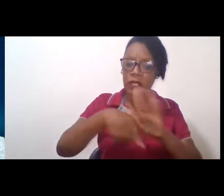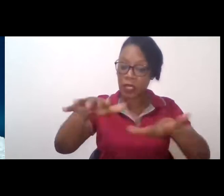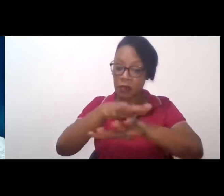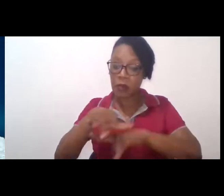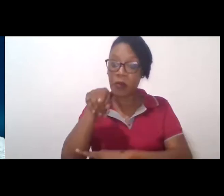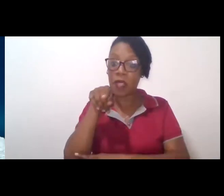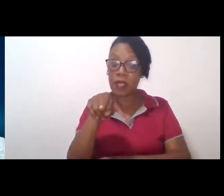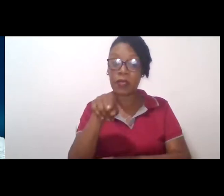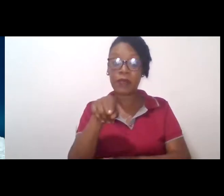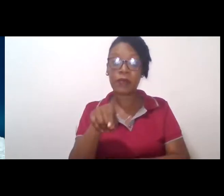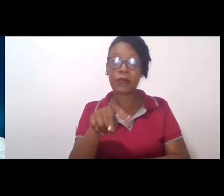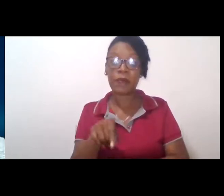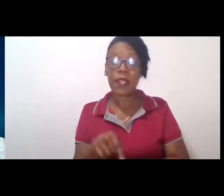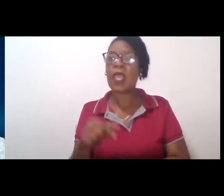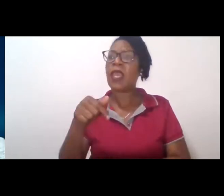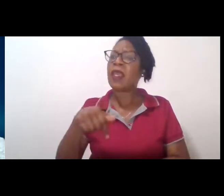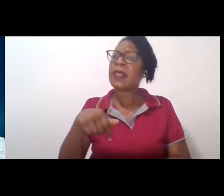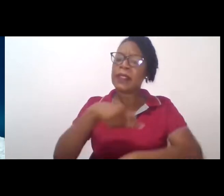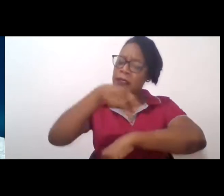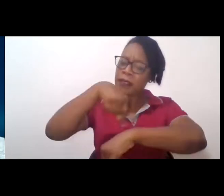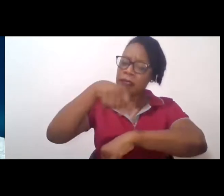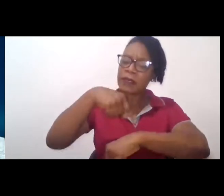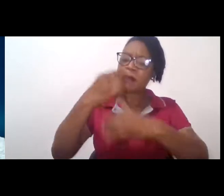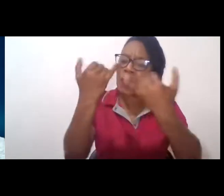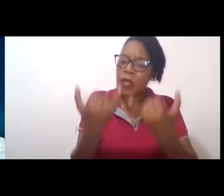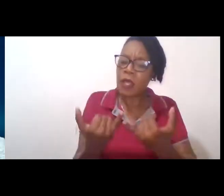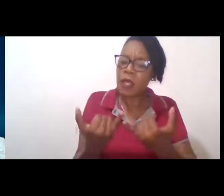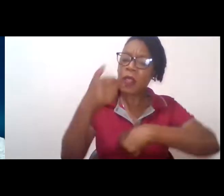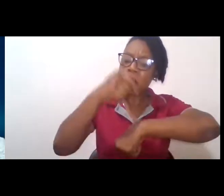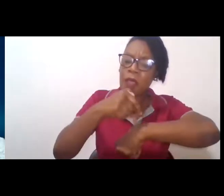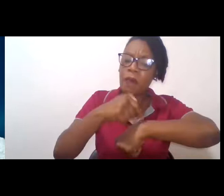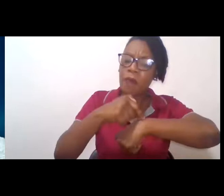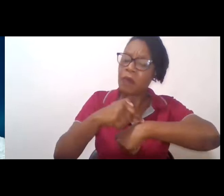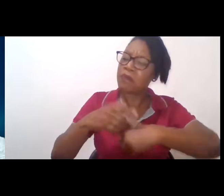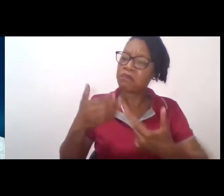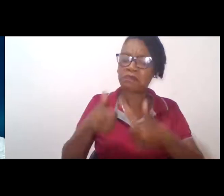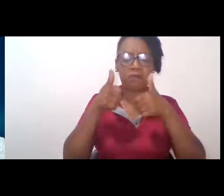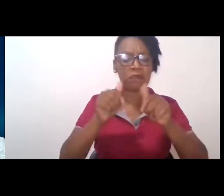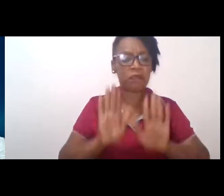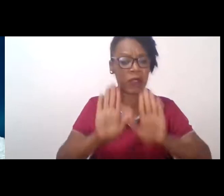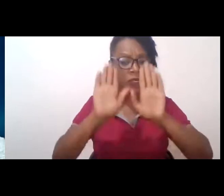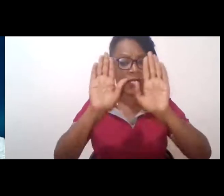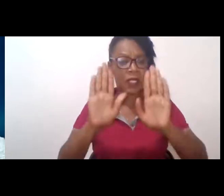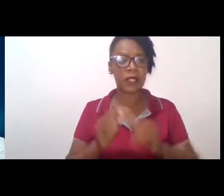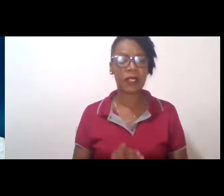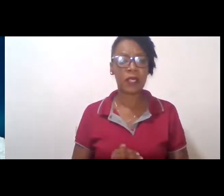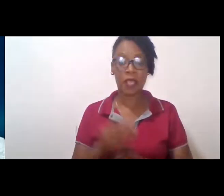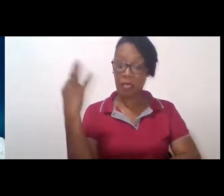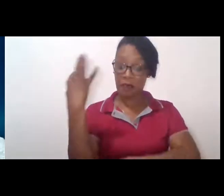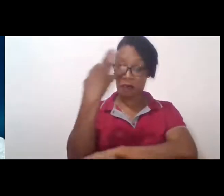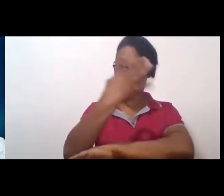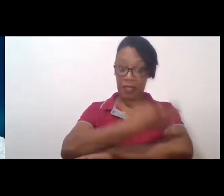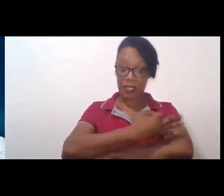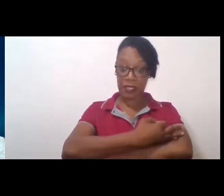yo creo que estamos en una hora propicia. Estamos en un espacio propicio. Estamos a la fecha de